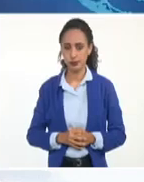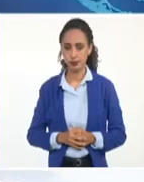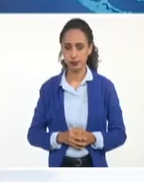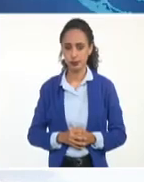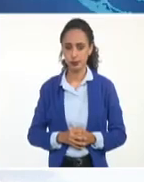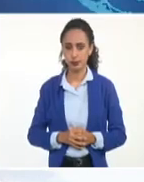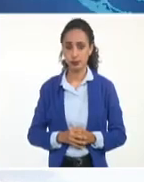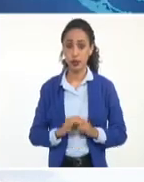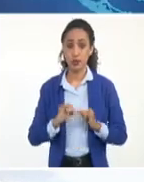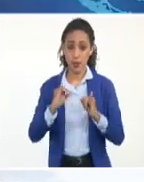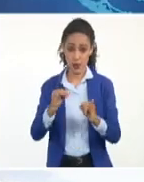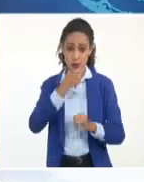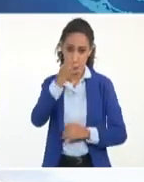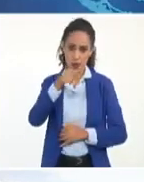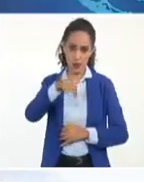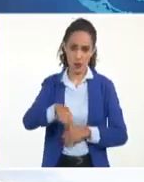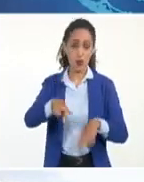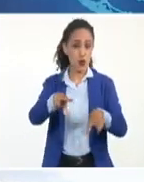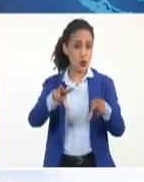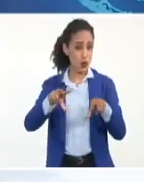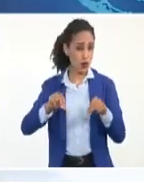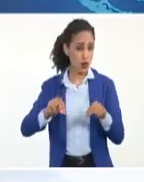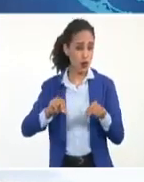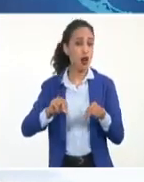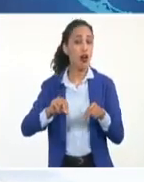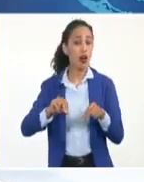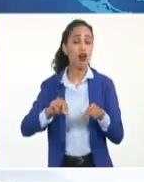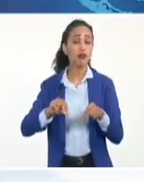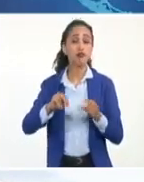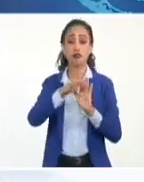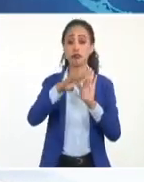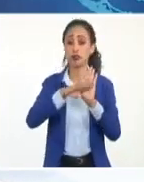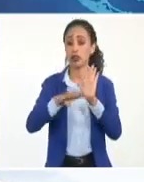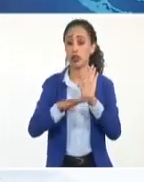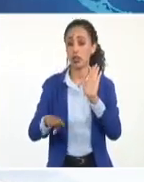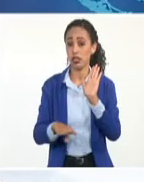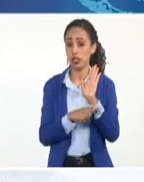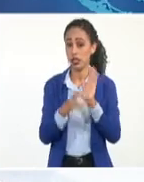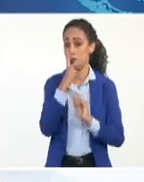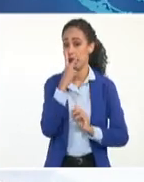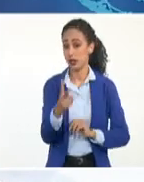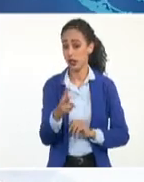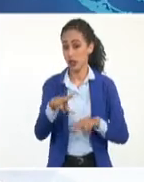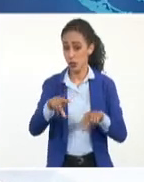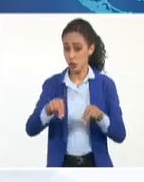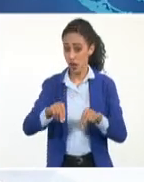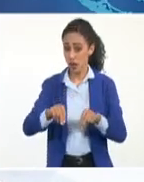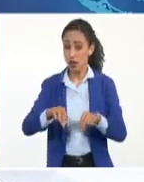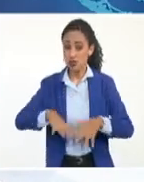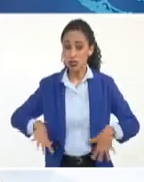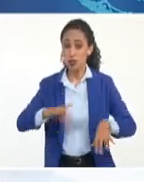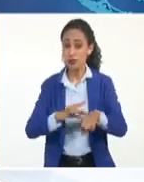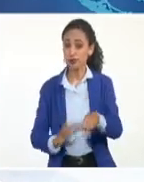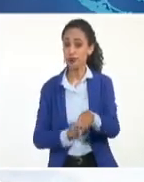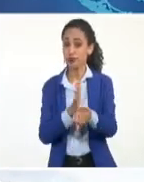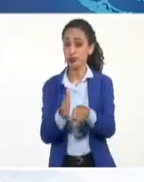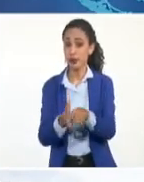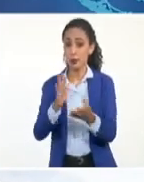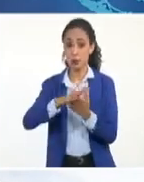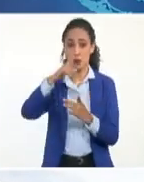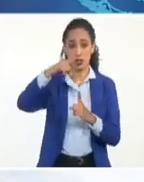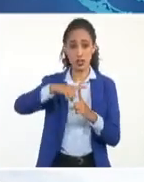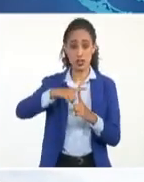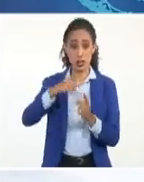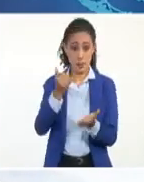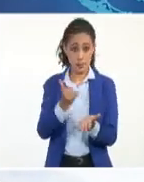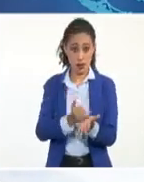Veamos los titulares. Nuevos protocolos para enfrentar la compleja situación epidemiológica en Matanzas fueron aprobados este miércoles en reunión que estuvo